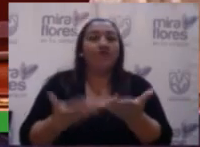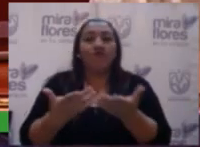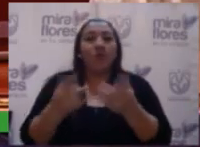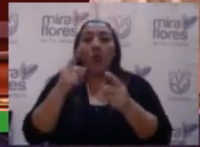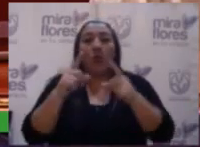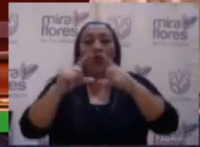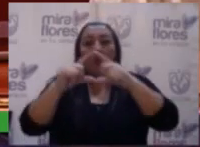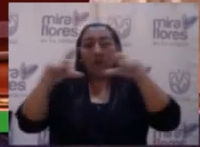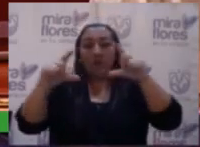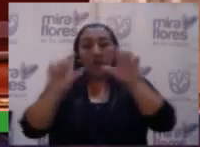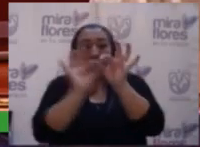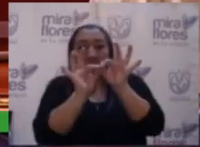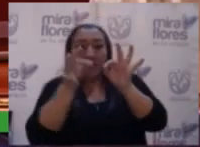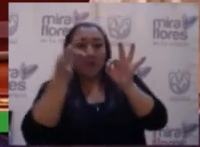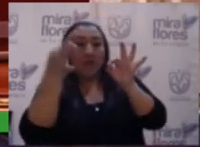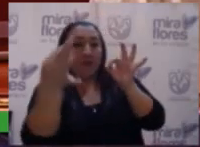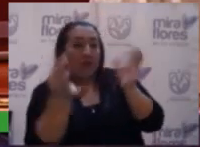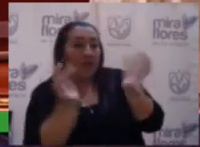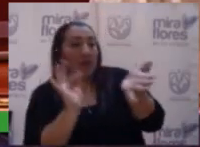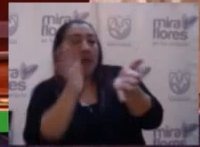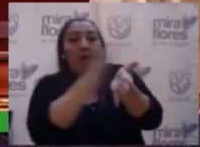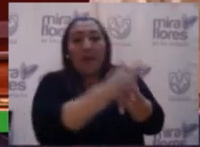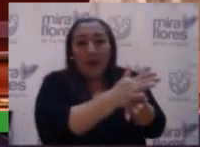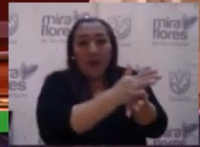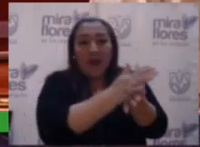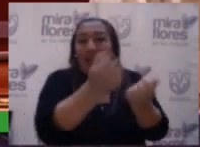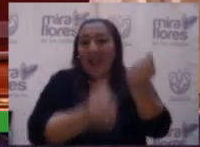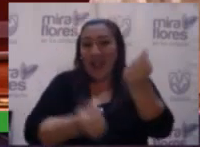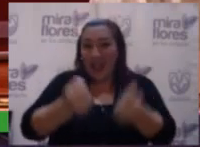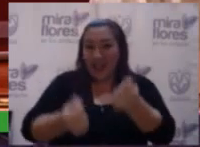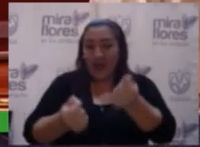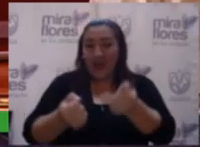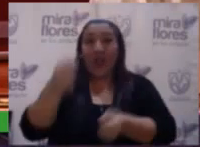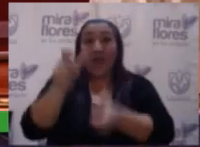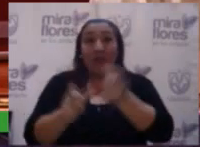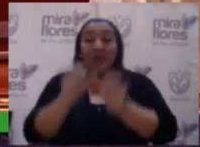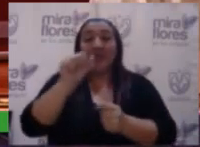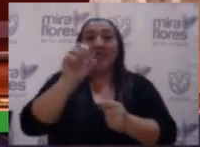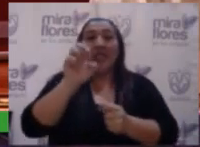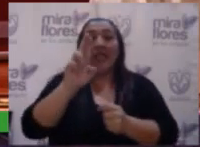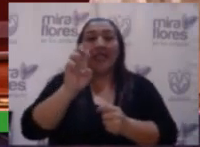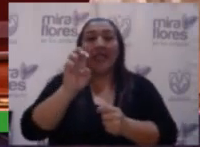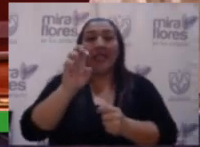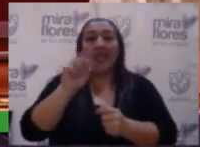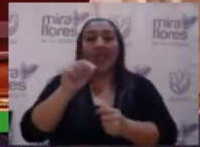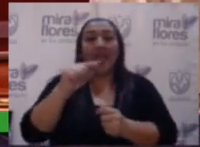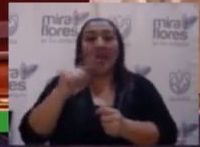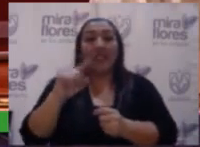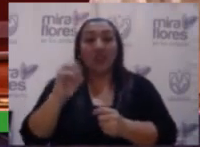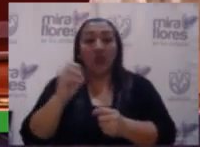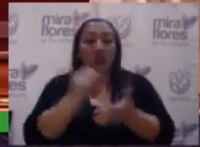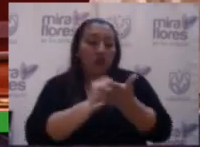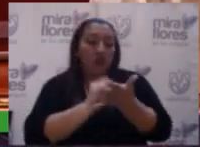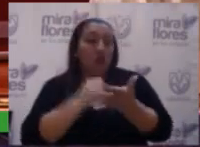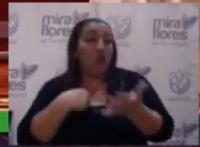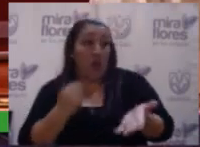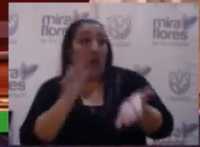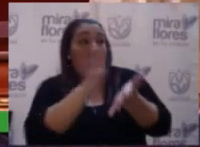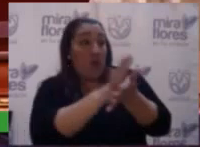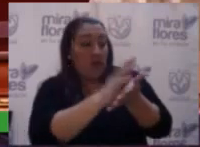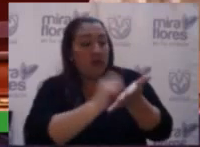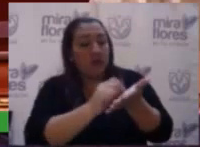sticker para que los pongan en los autos y los serenos que ponen el sticker en los autos trasladan esta situación a